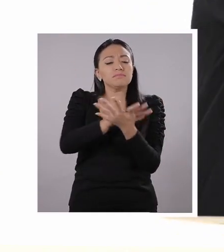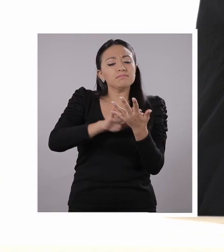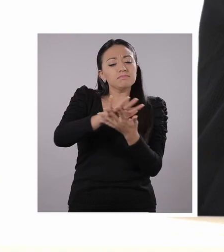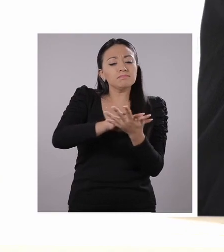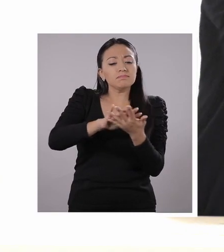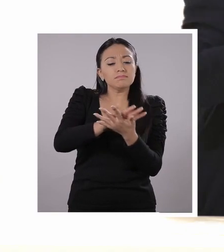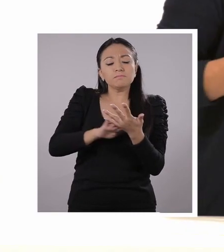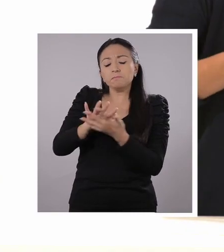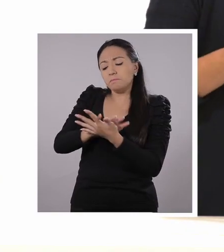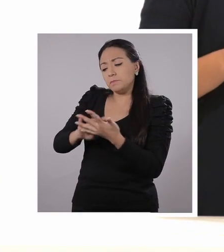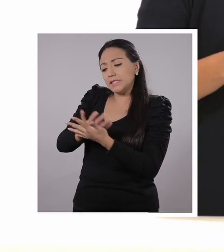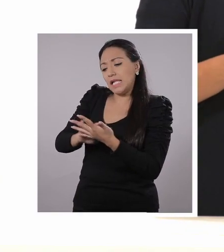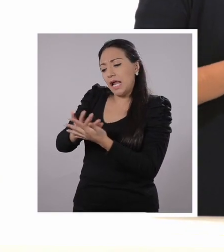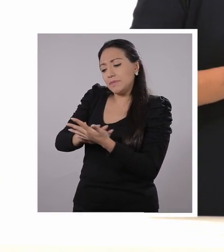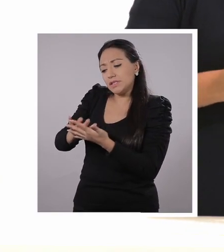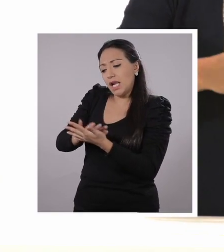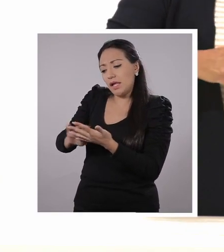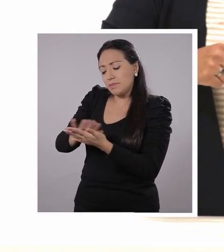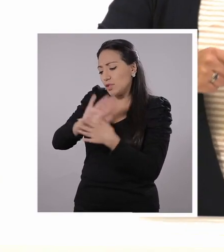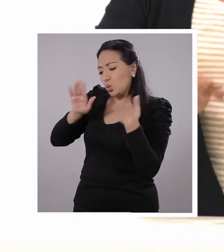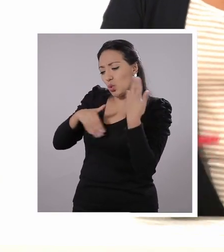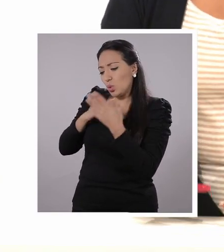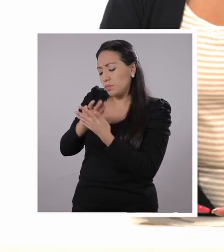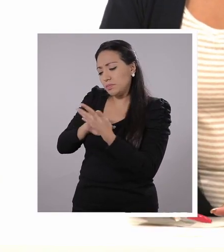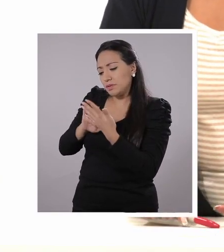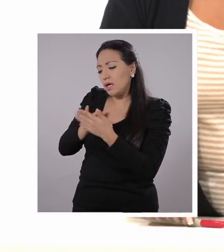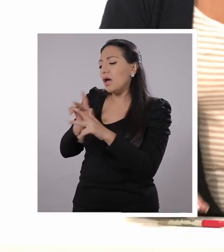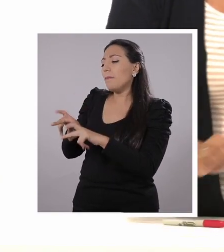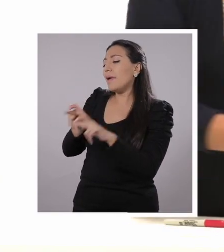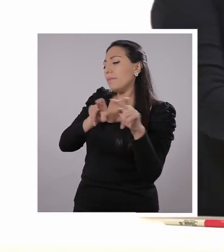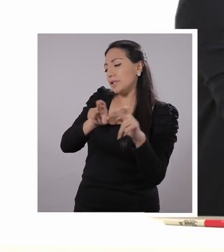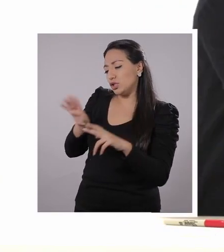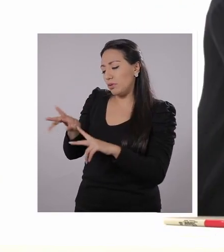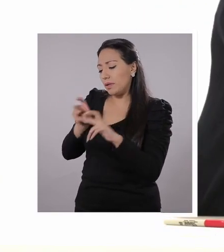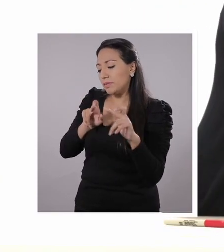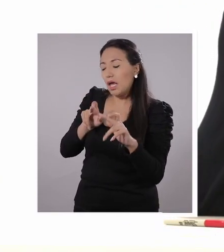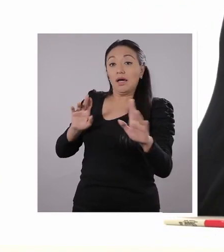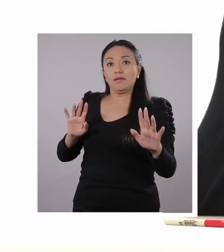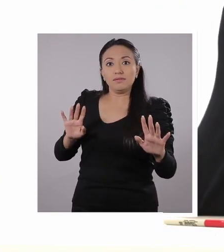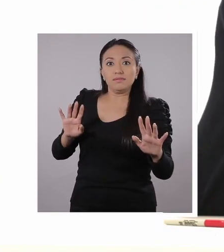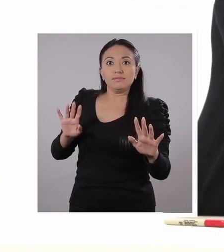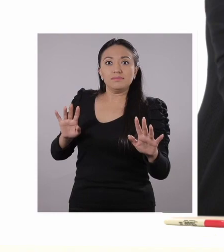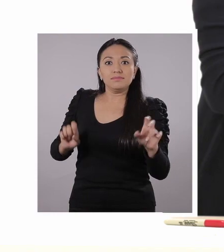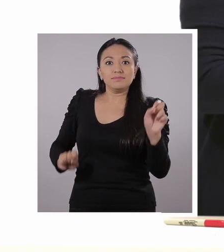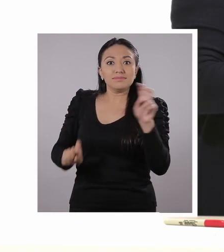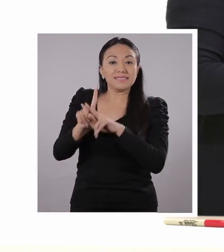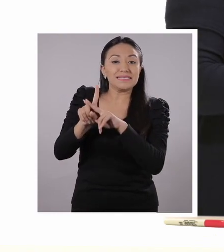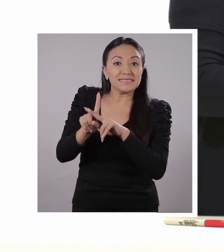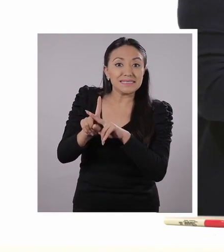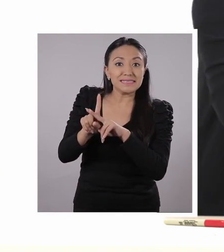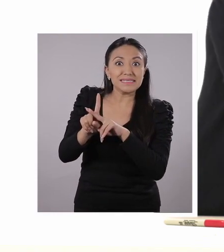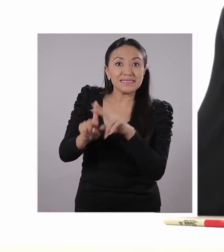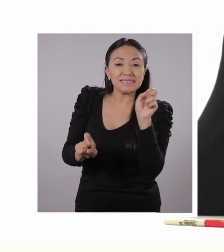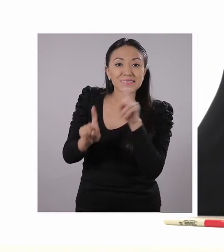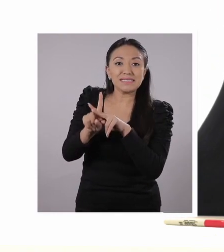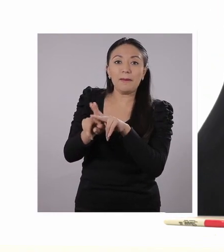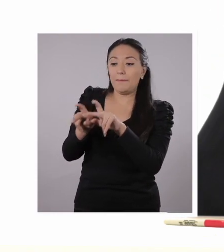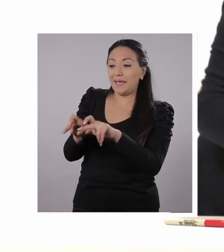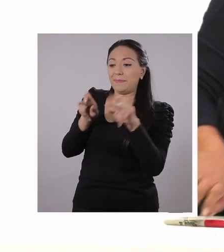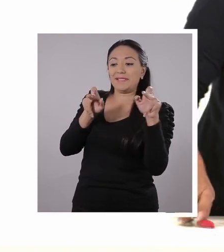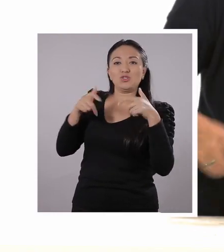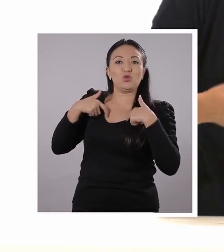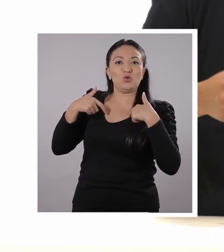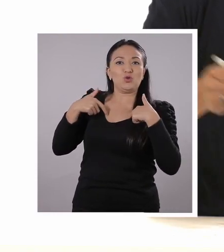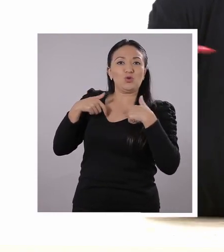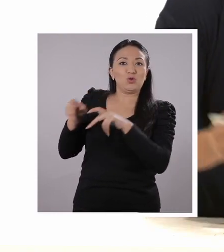mano, profe? Por favor, mezcle. Vamos a mezclar, ¿ya? Y ahora. Permiso, Pancho. Claro que sí. ¡Permiso! ¿Permiso?